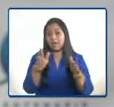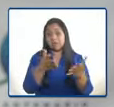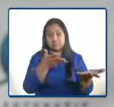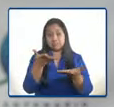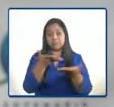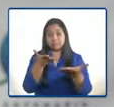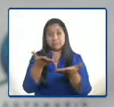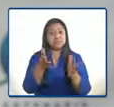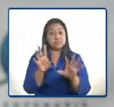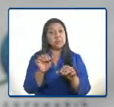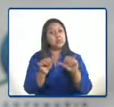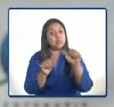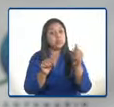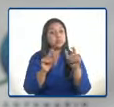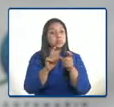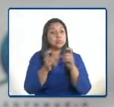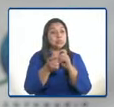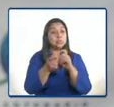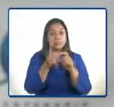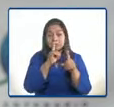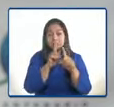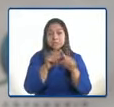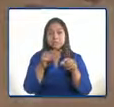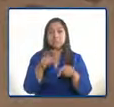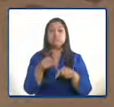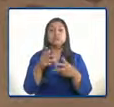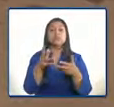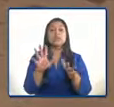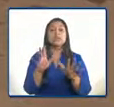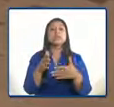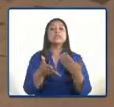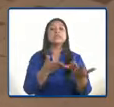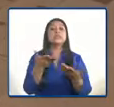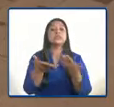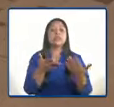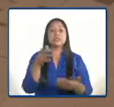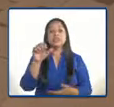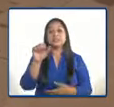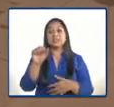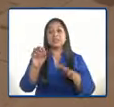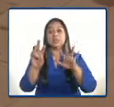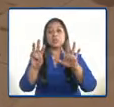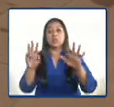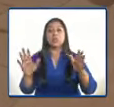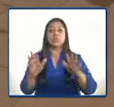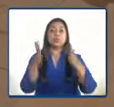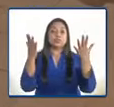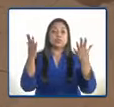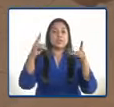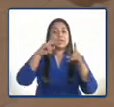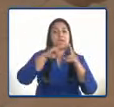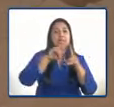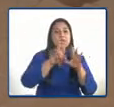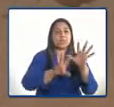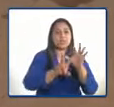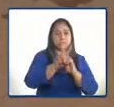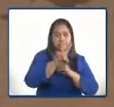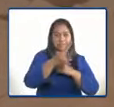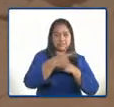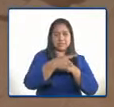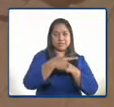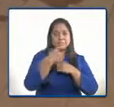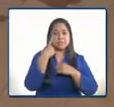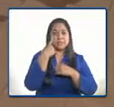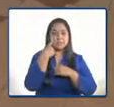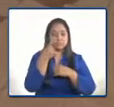nuevos cambios que se tomaron inmediatamente. Estamos atendiendo los sábados de 8 a 12 horas para poder dar esa extensión de